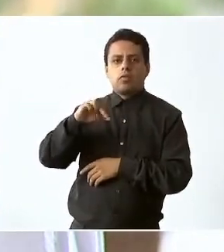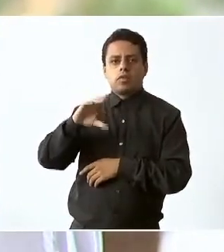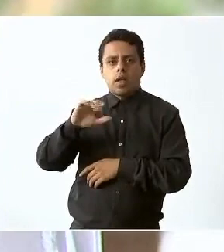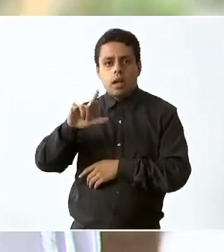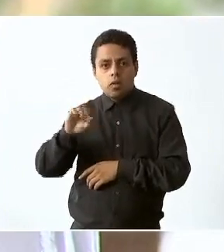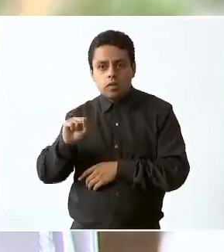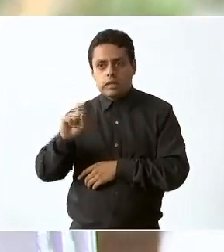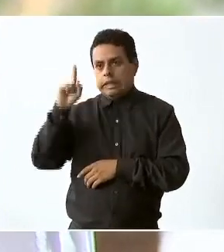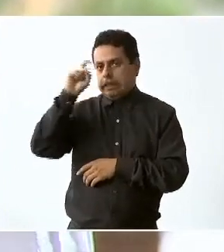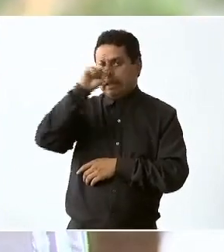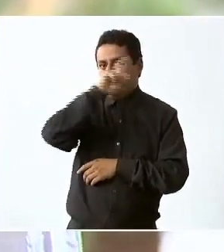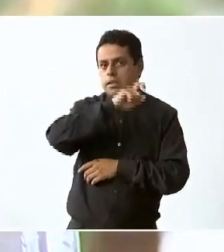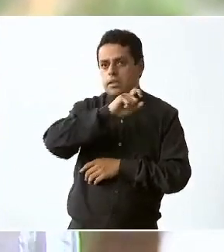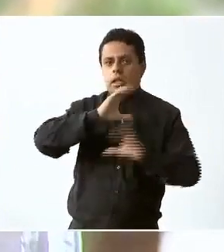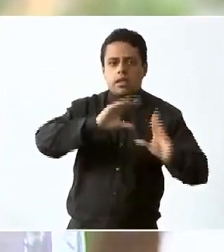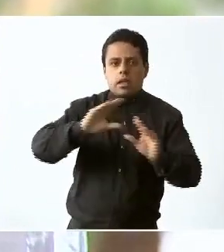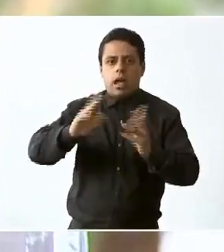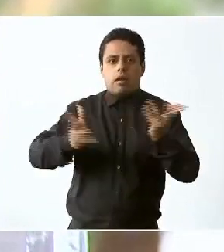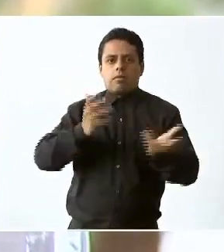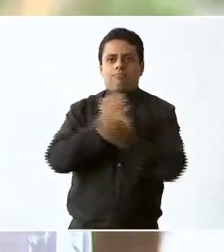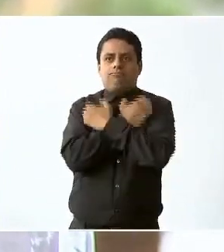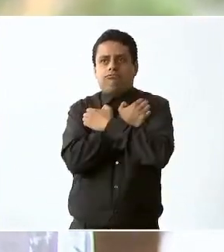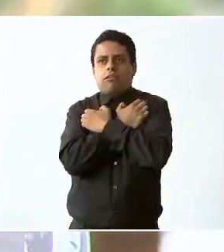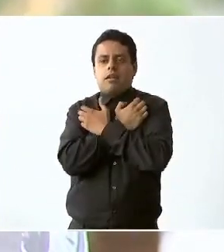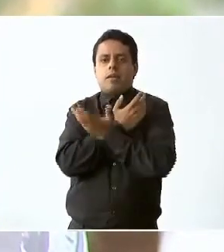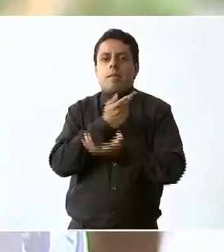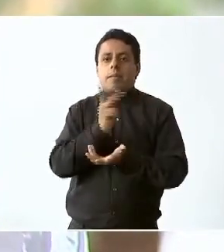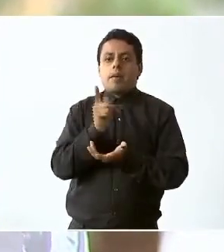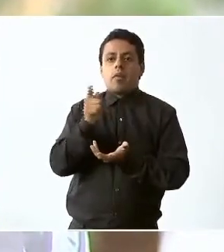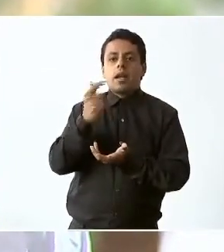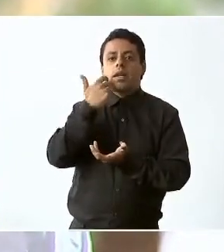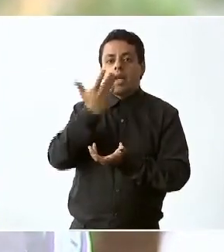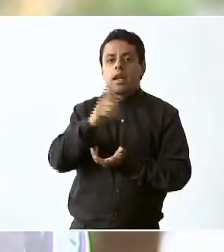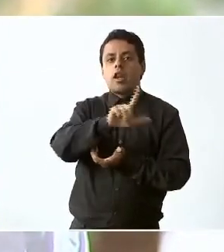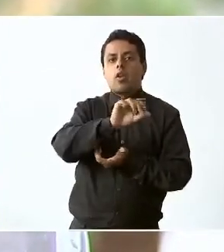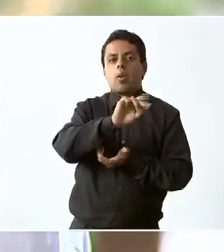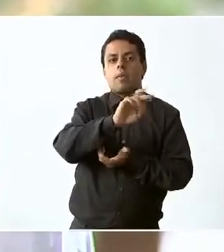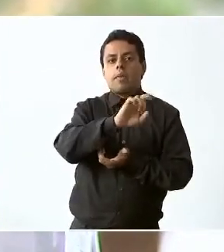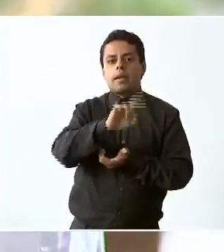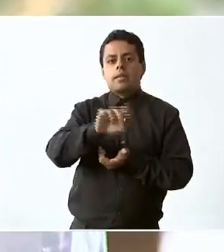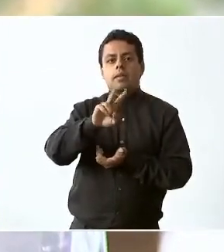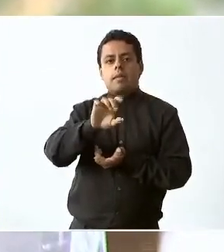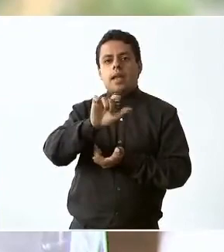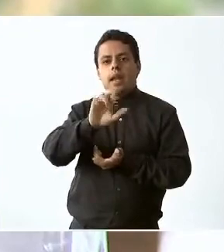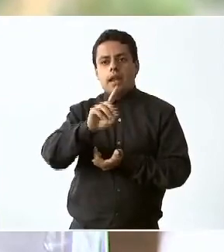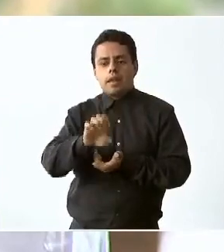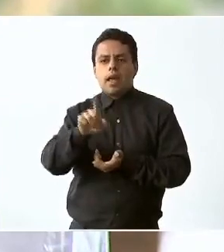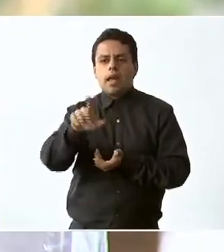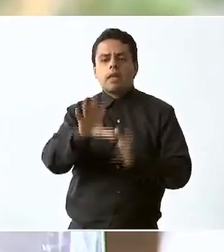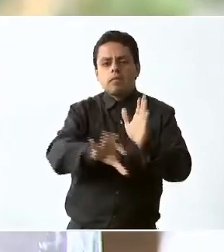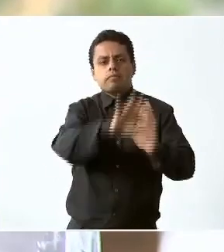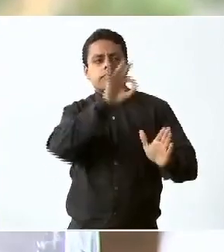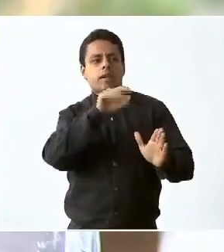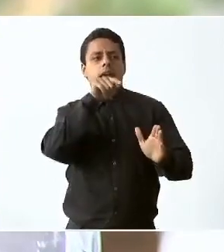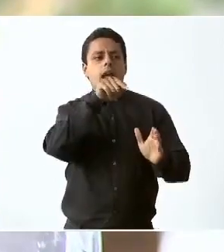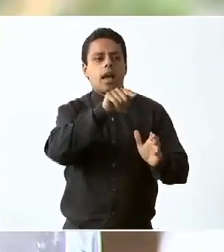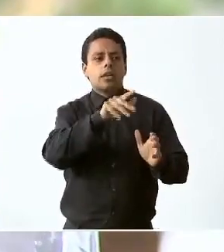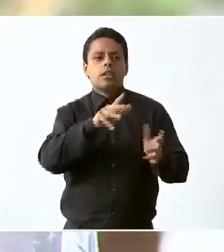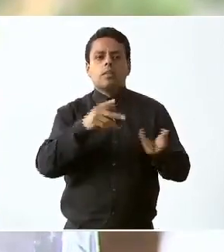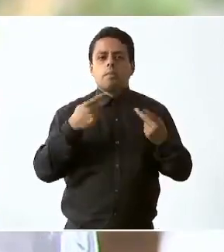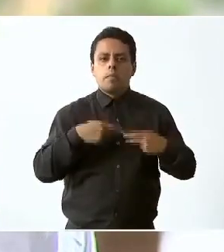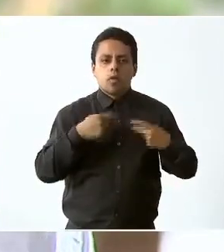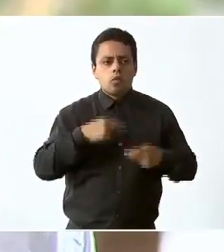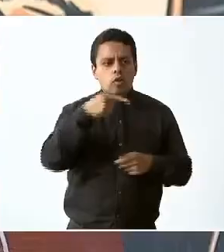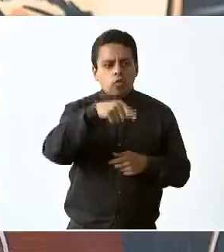crisis, hubo quien quiso representar en López Velarde una versión provinciana, una identidad cerrada en